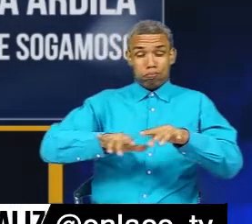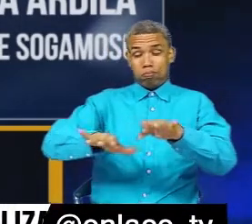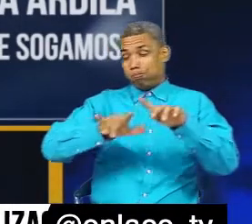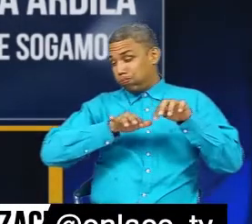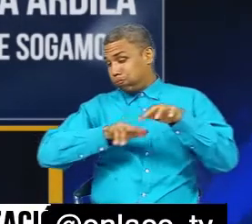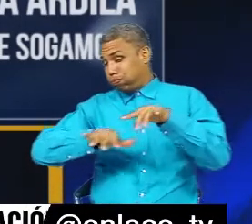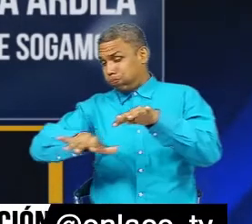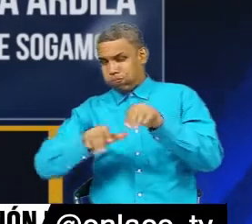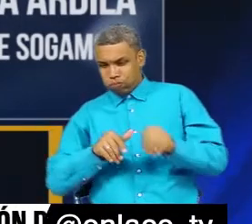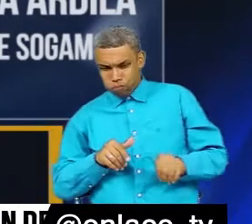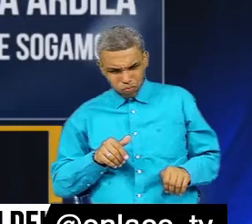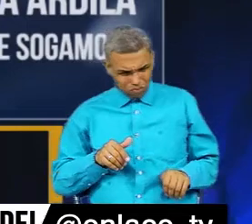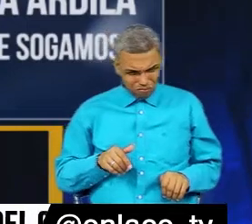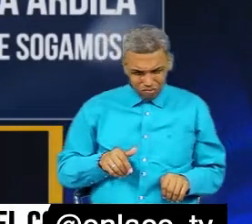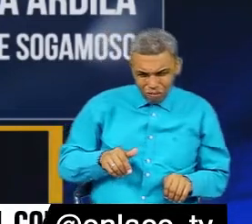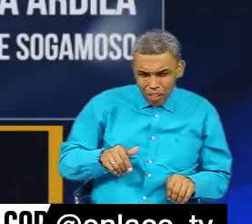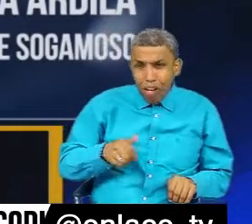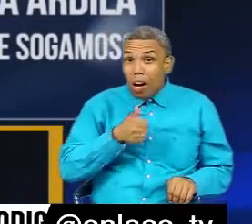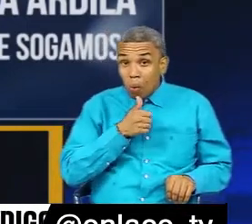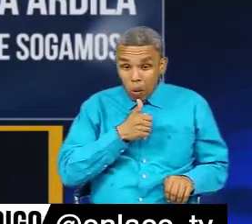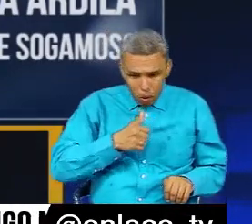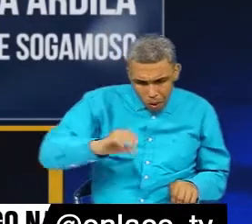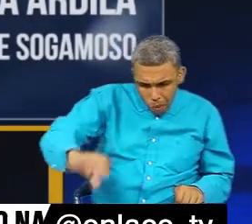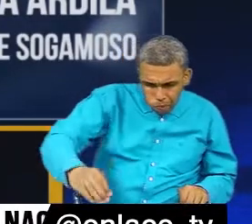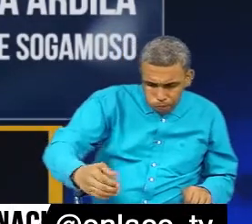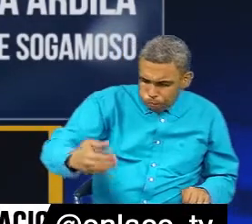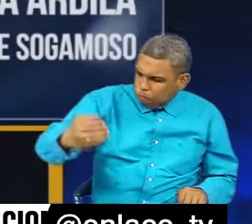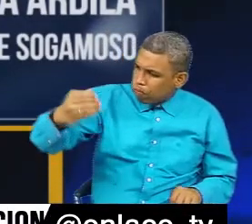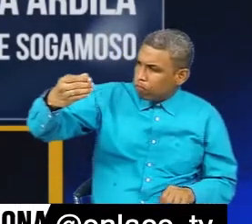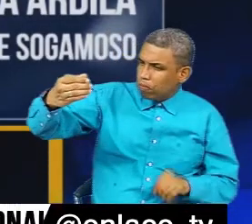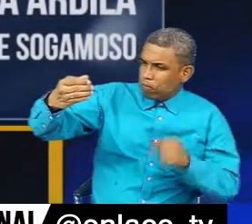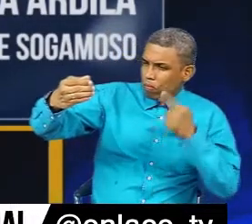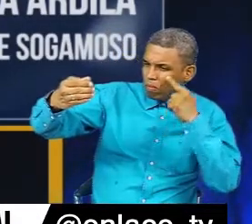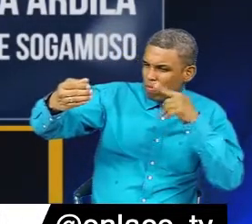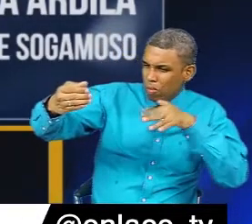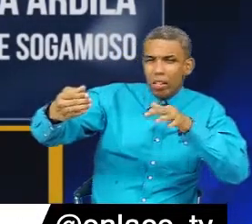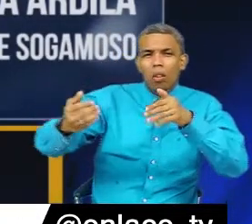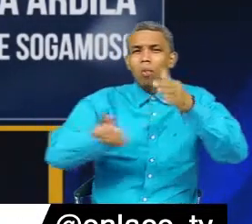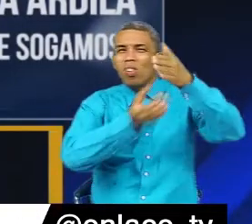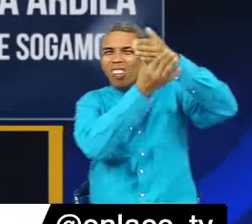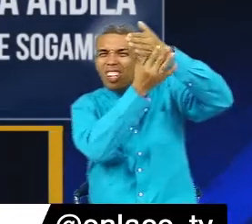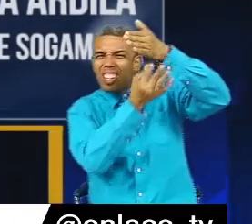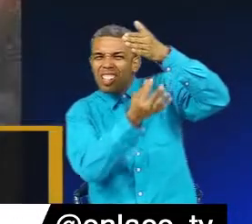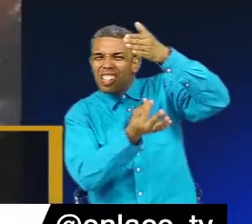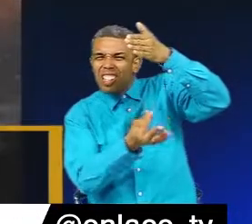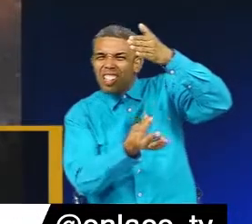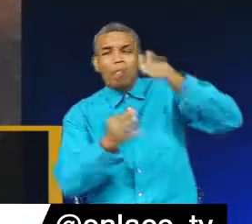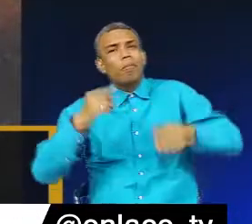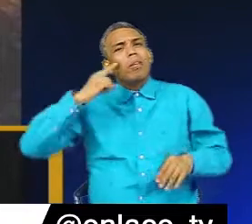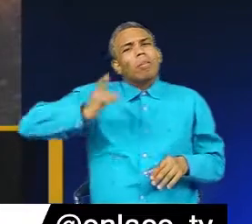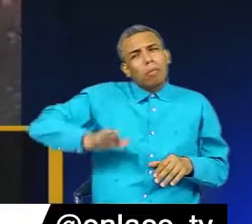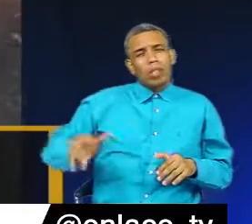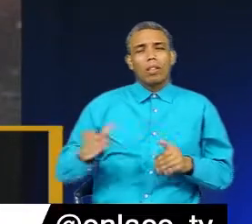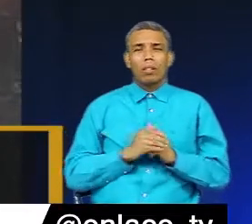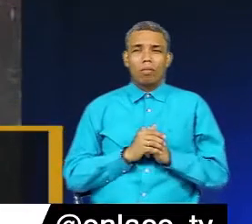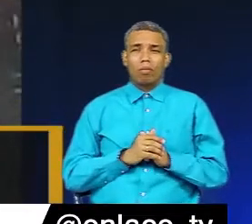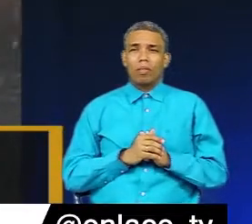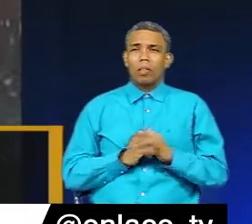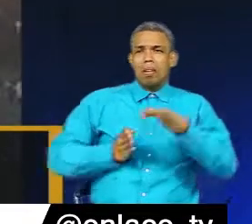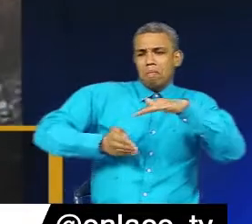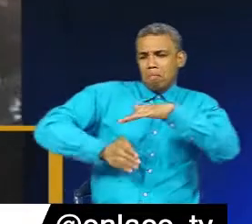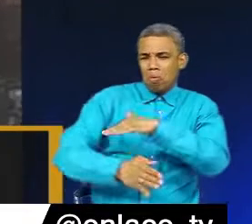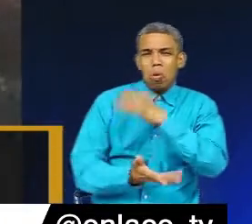ha presentado la mortandad de los pescaditos que hay ahí en esa quebrada. Diferentes especies como